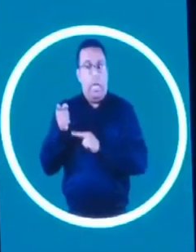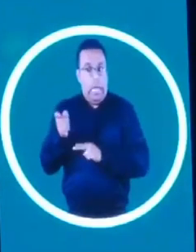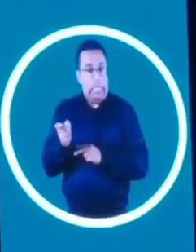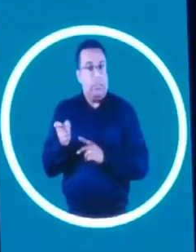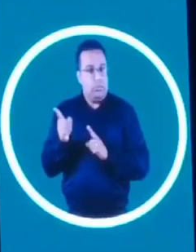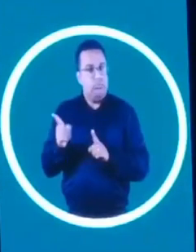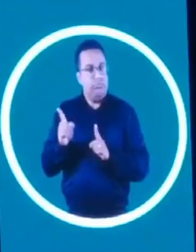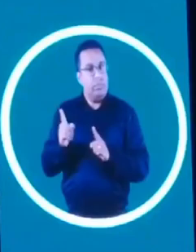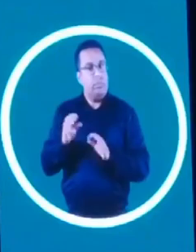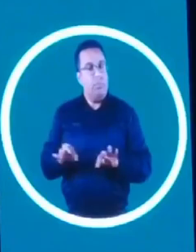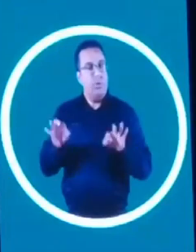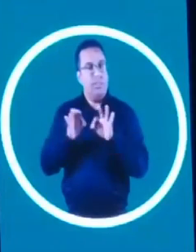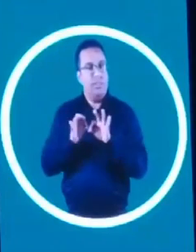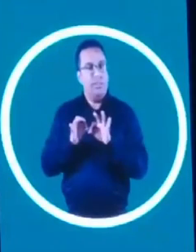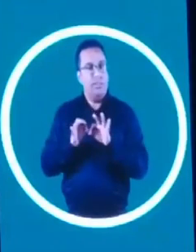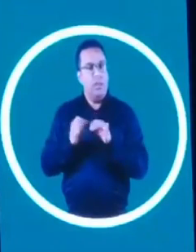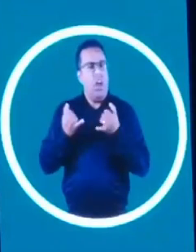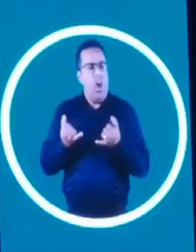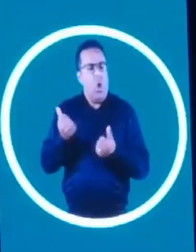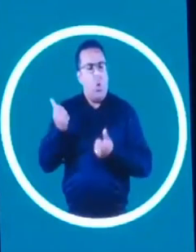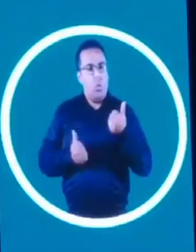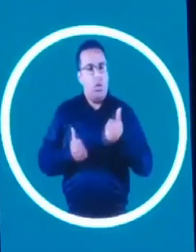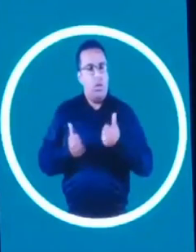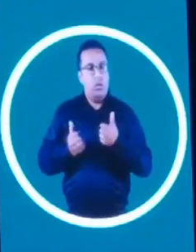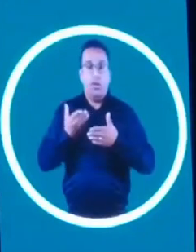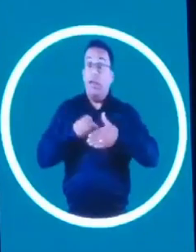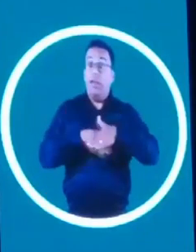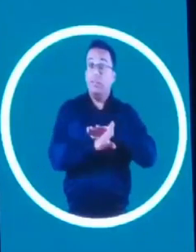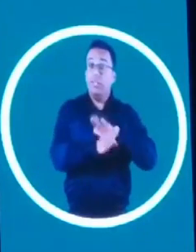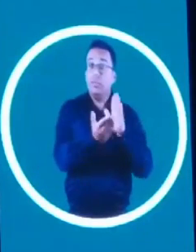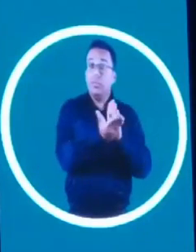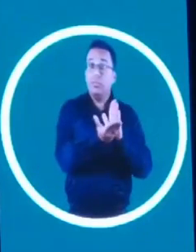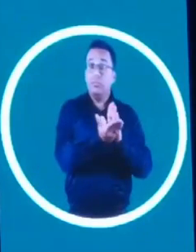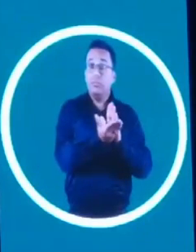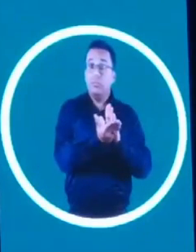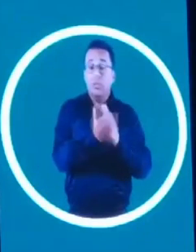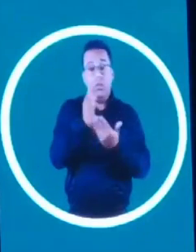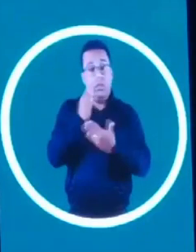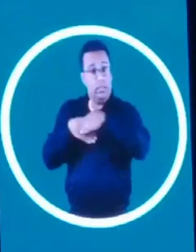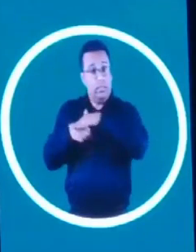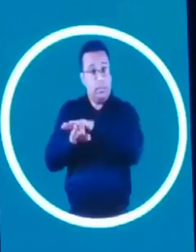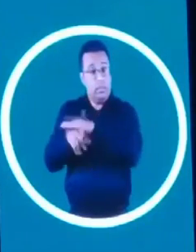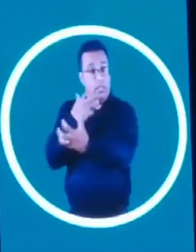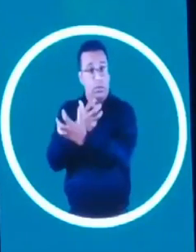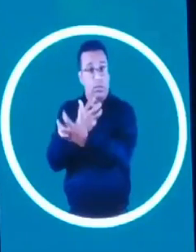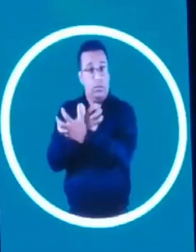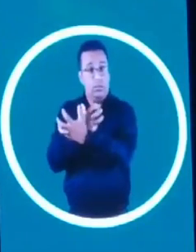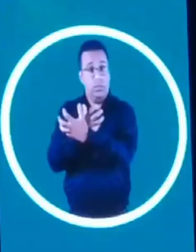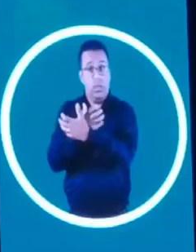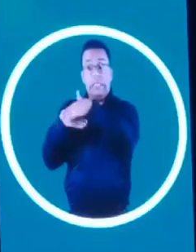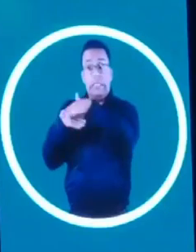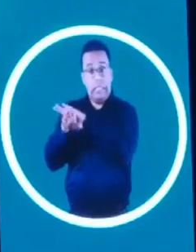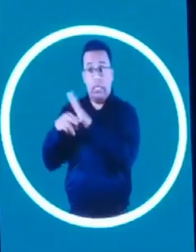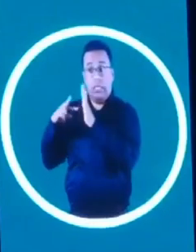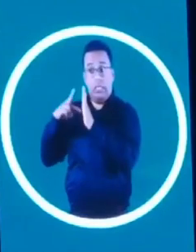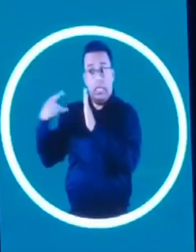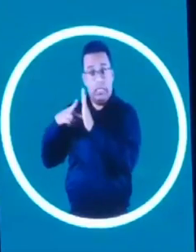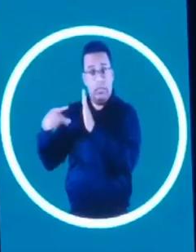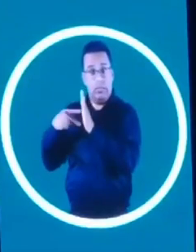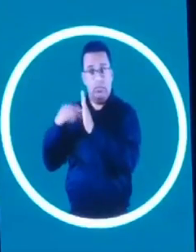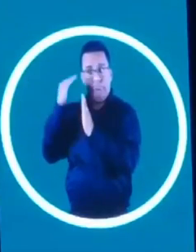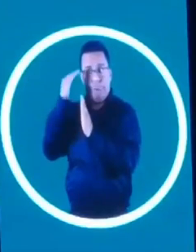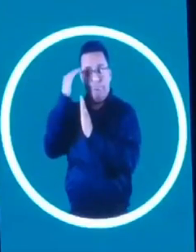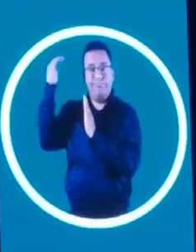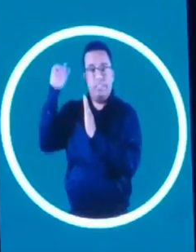educación, en términos de acceso a ciencia y a tecnología, con las brechas